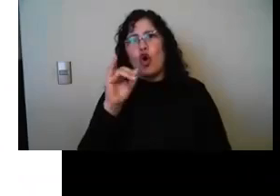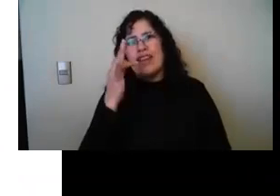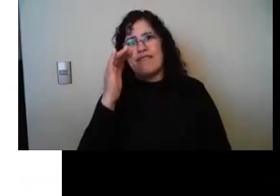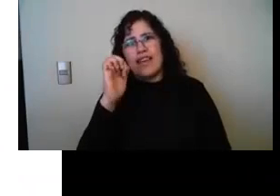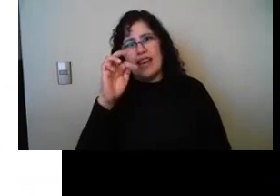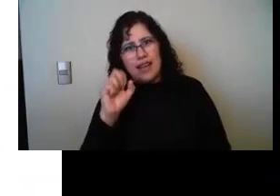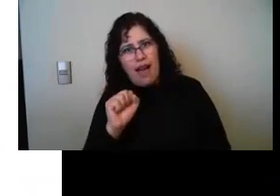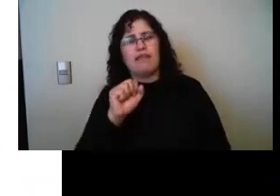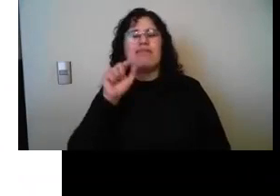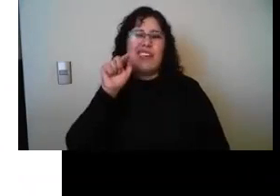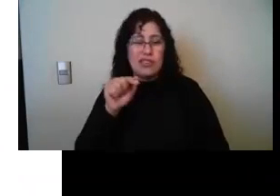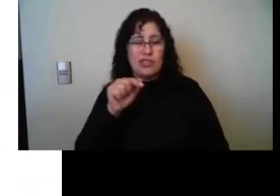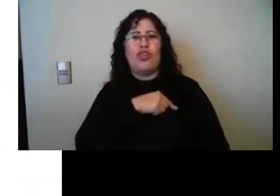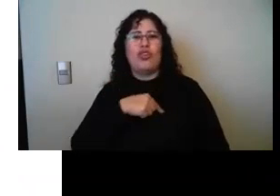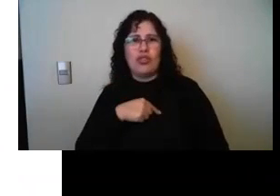inspira.